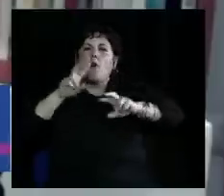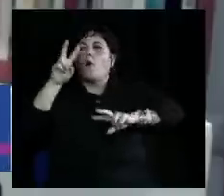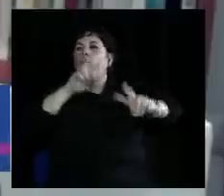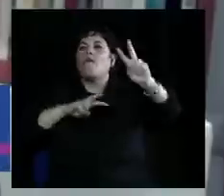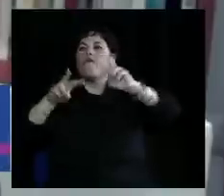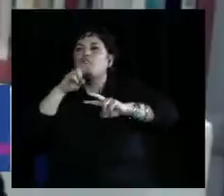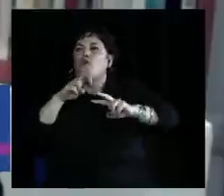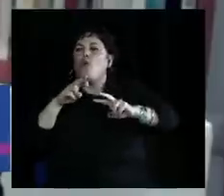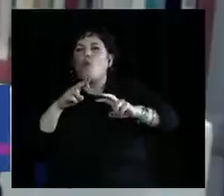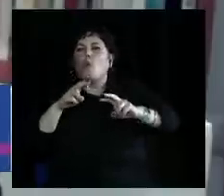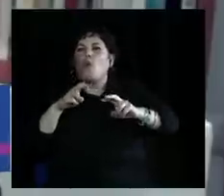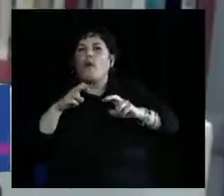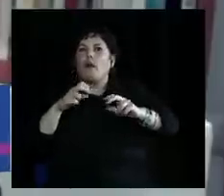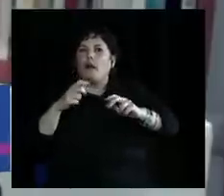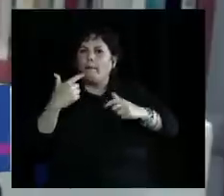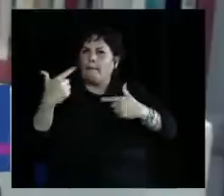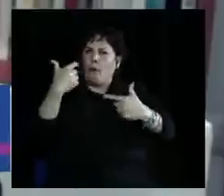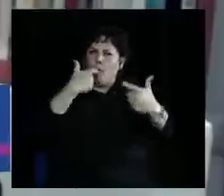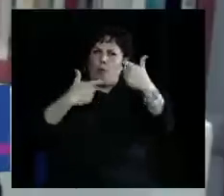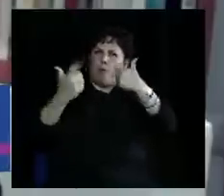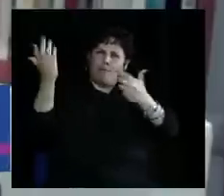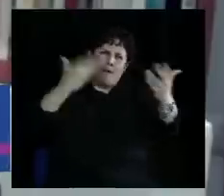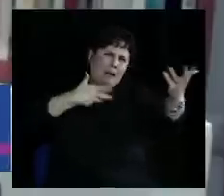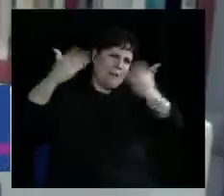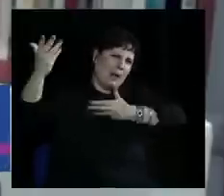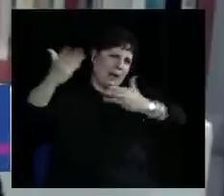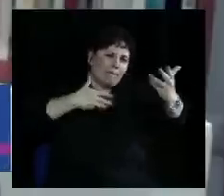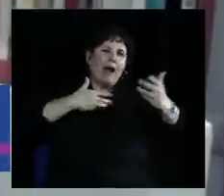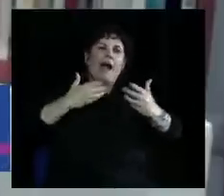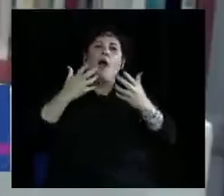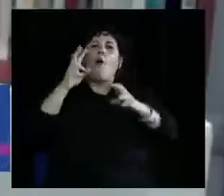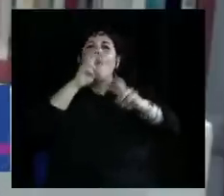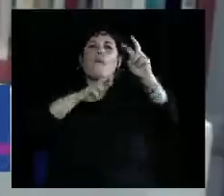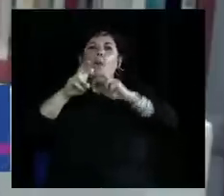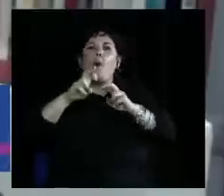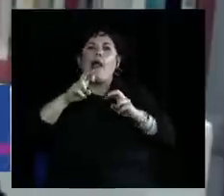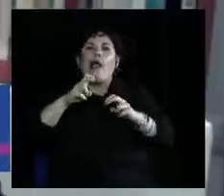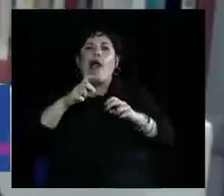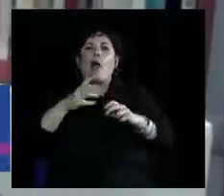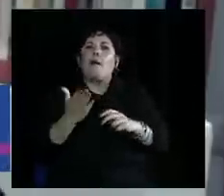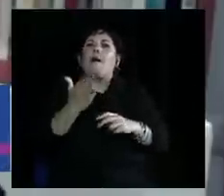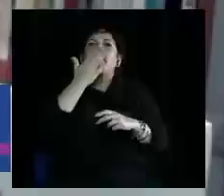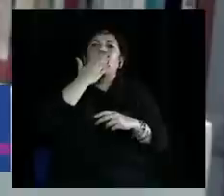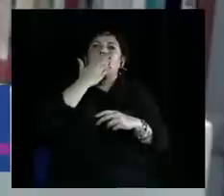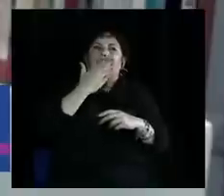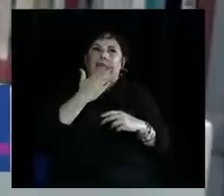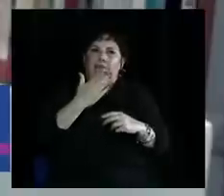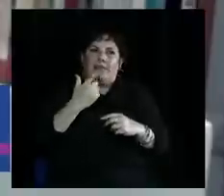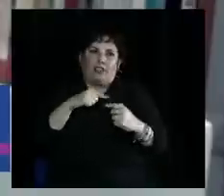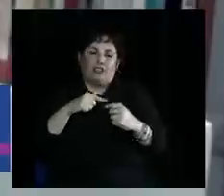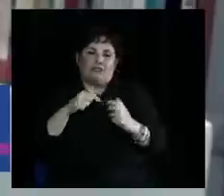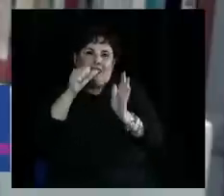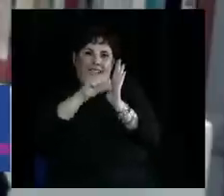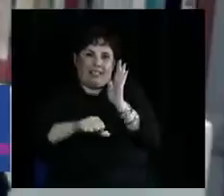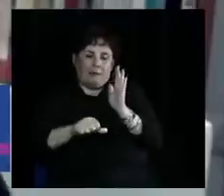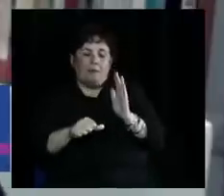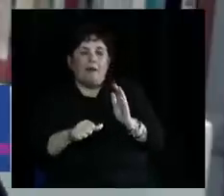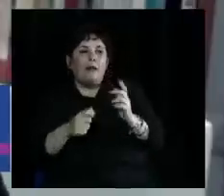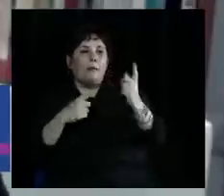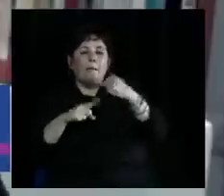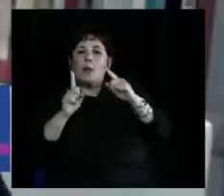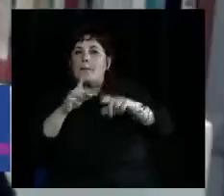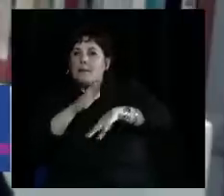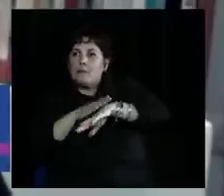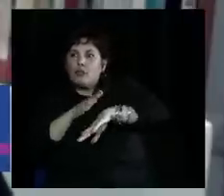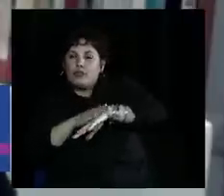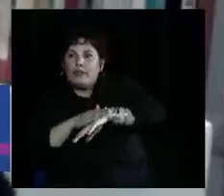ser ahogada en sangre, eso hay que decirlo así, sin eufemismos, pero al mismo tiempo la